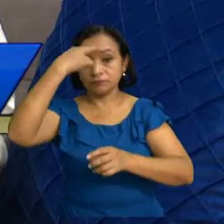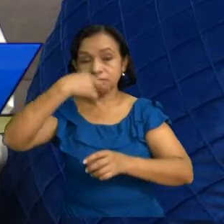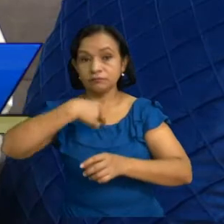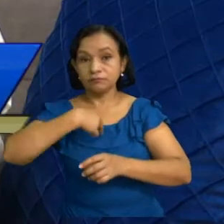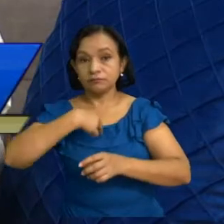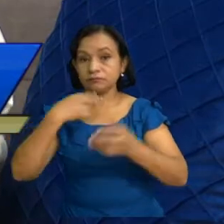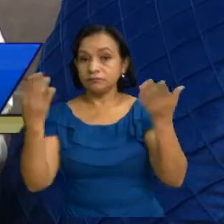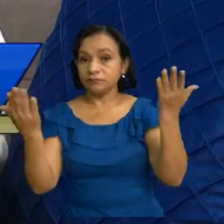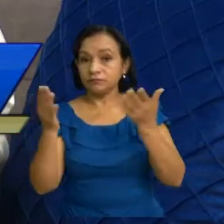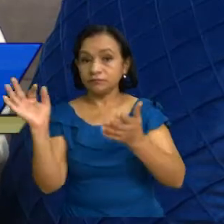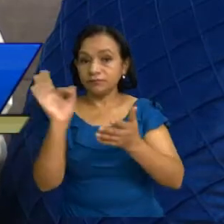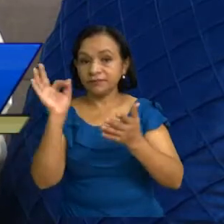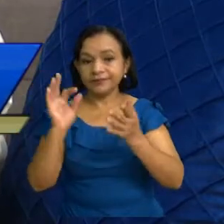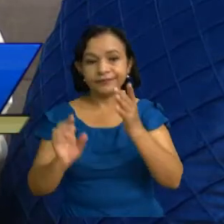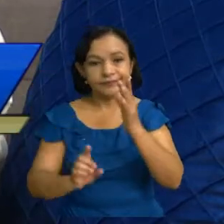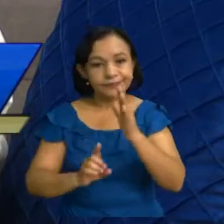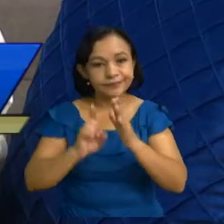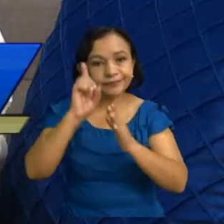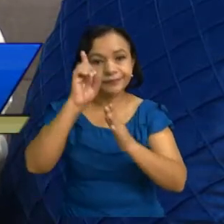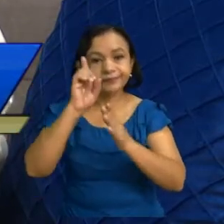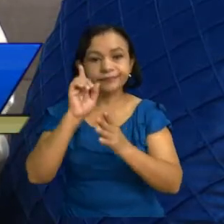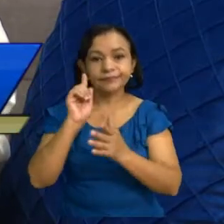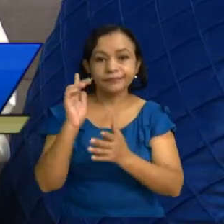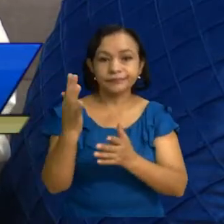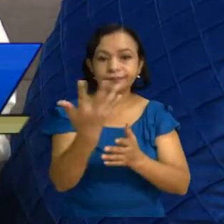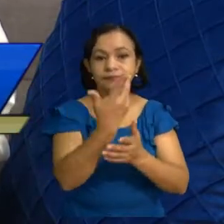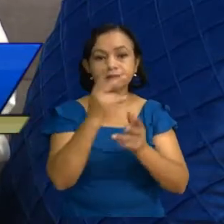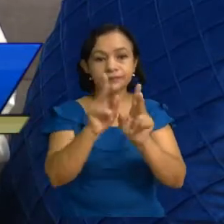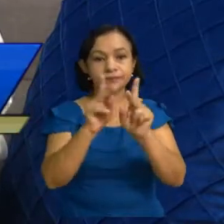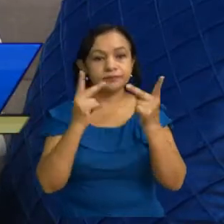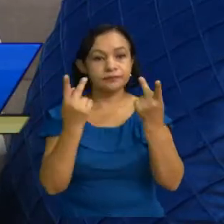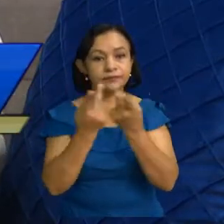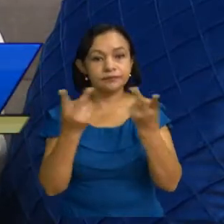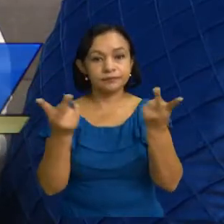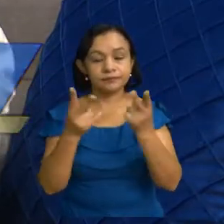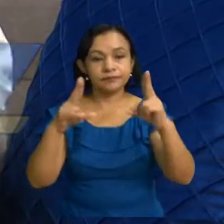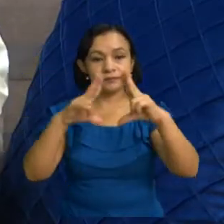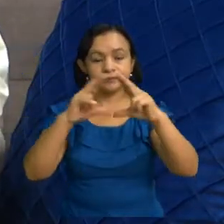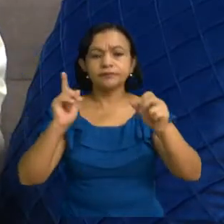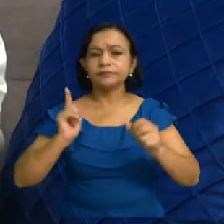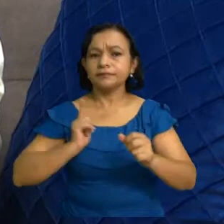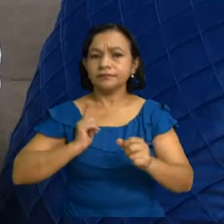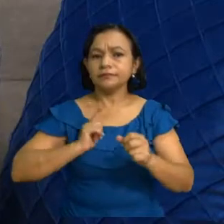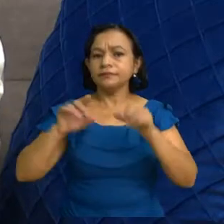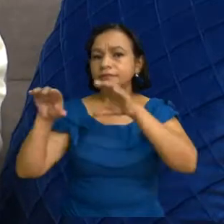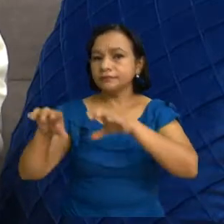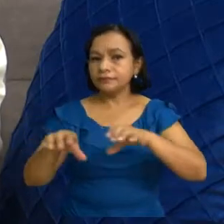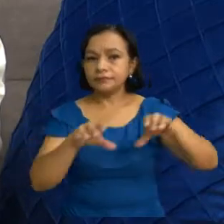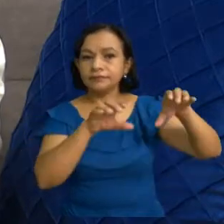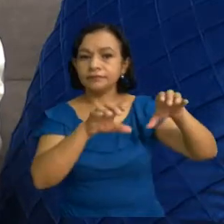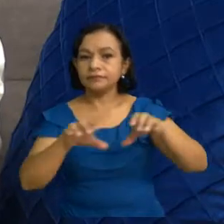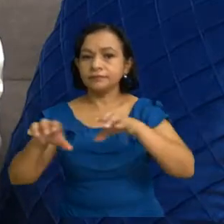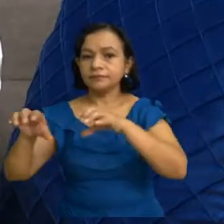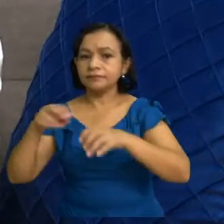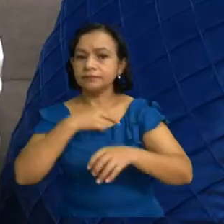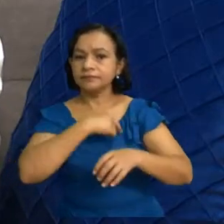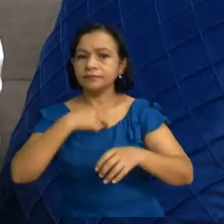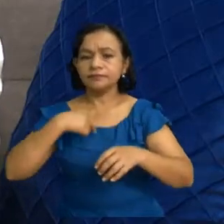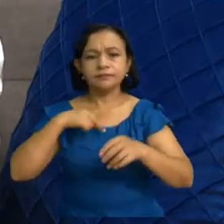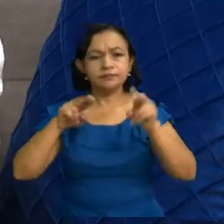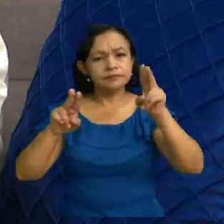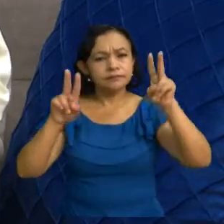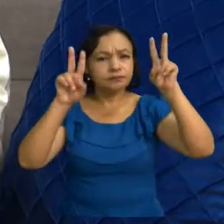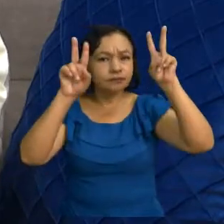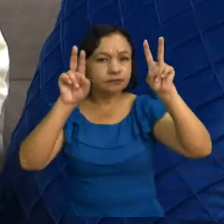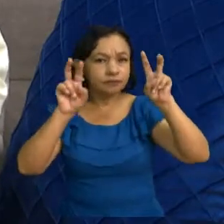desarrollo que experimenta el pueblo nicaragüense hoy estaremos conociendo cuáles serán esas actividades que se estarán desarrollando en el marco del